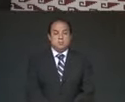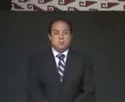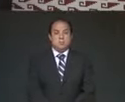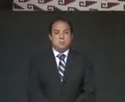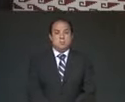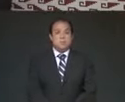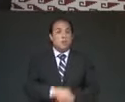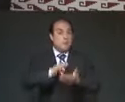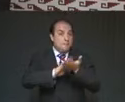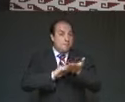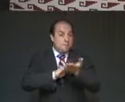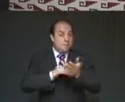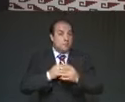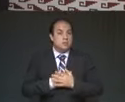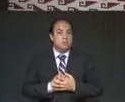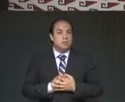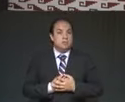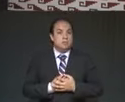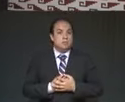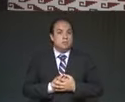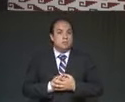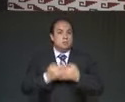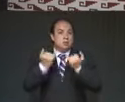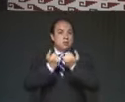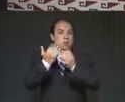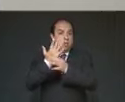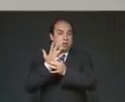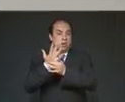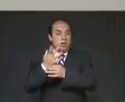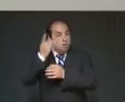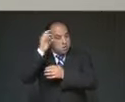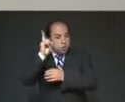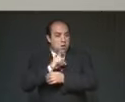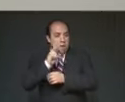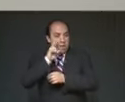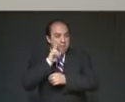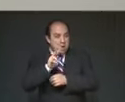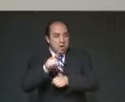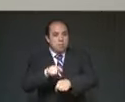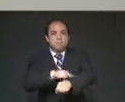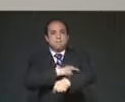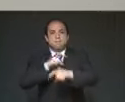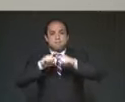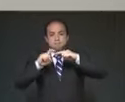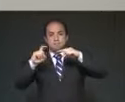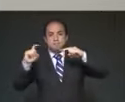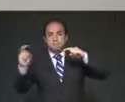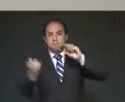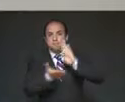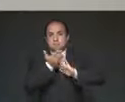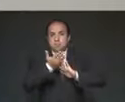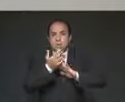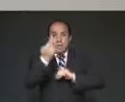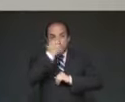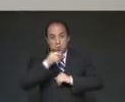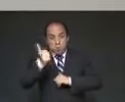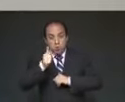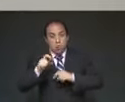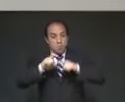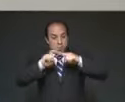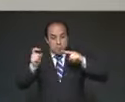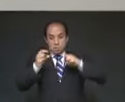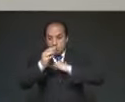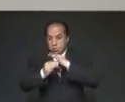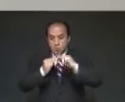La solicitud se, igual como dijo la doctora, después de ver la magnitud de la obra, empezamos a revisar otros teleféricos en el